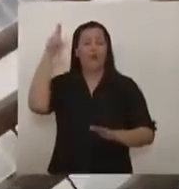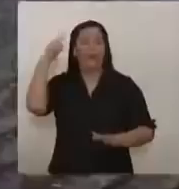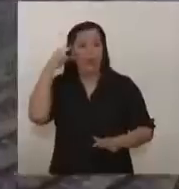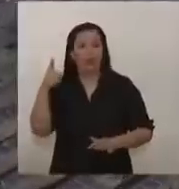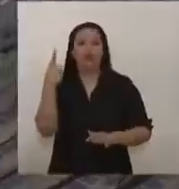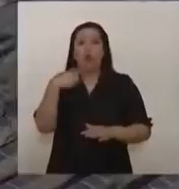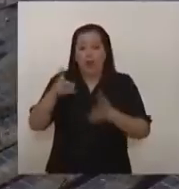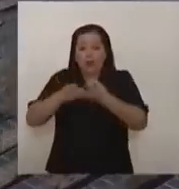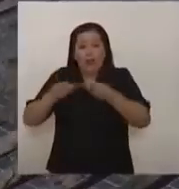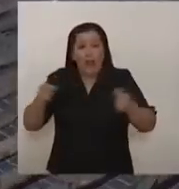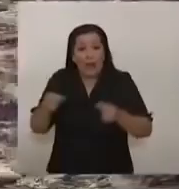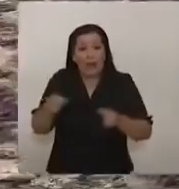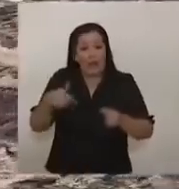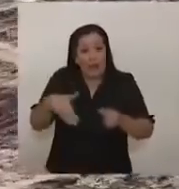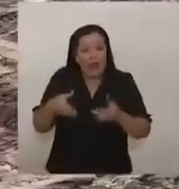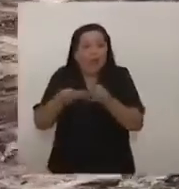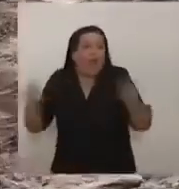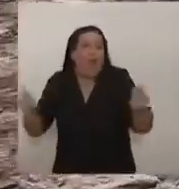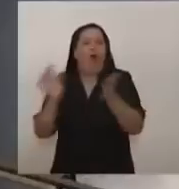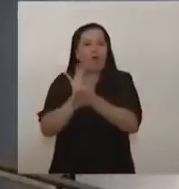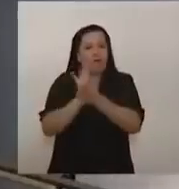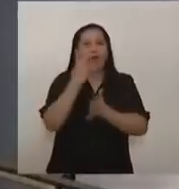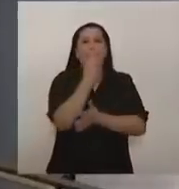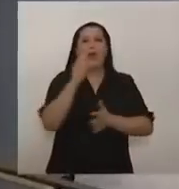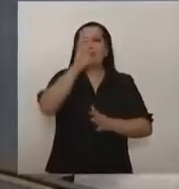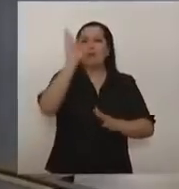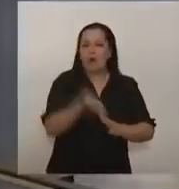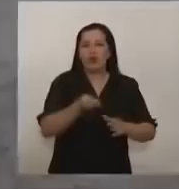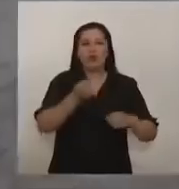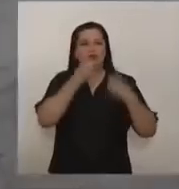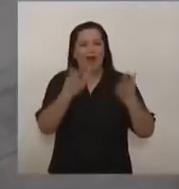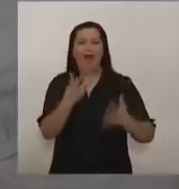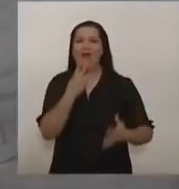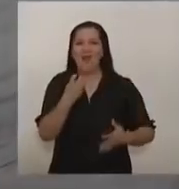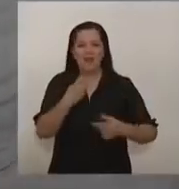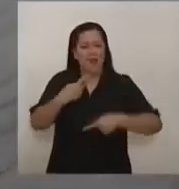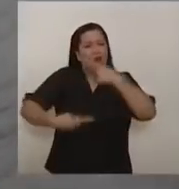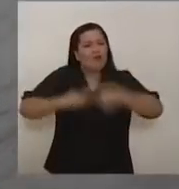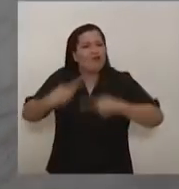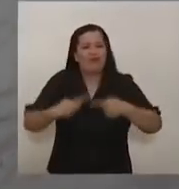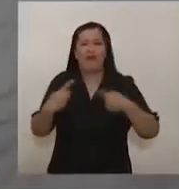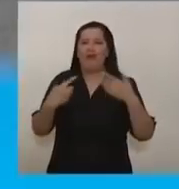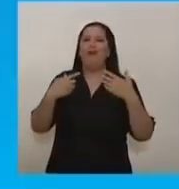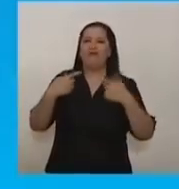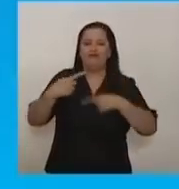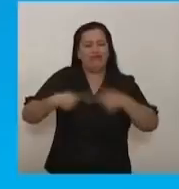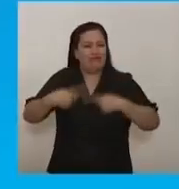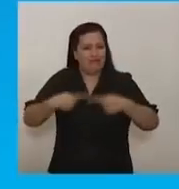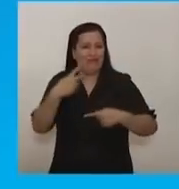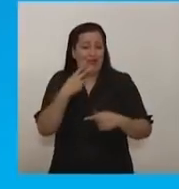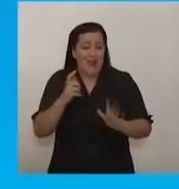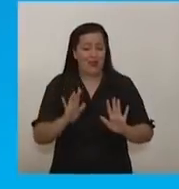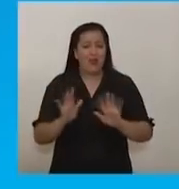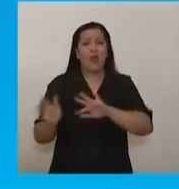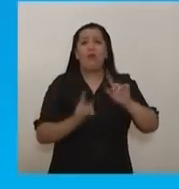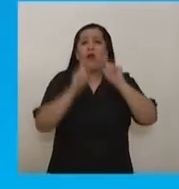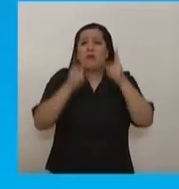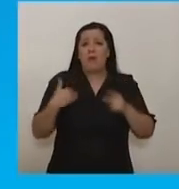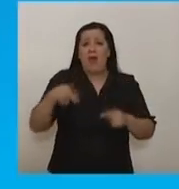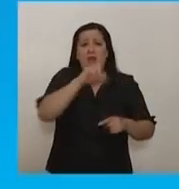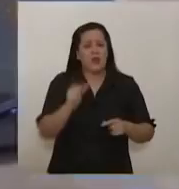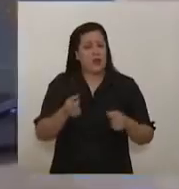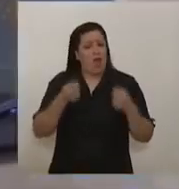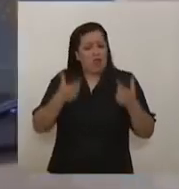estén terminados, vamos a poder llegar al 20% de la matriz energética abastecida por renovables. Dejamos un país con